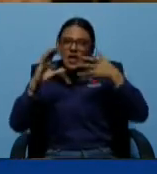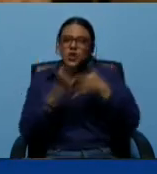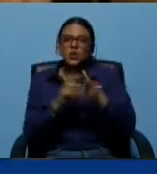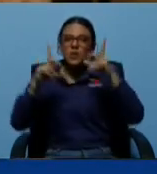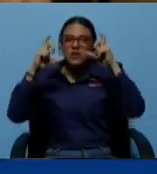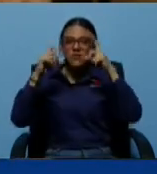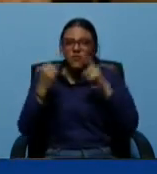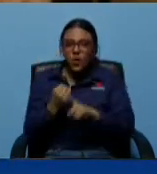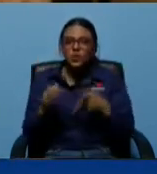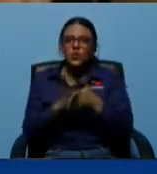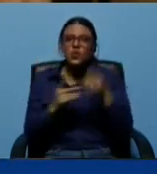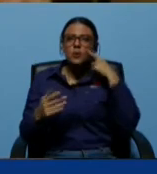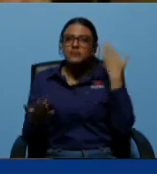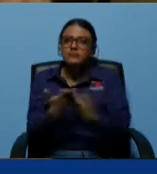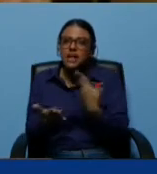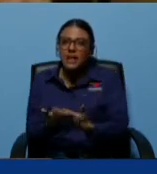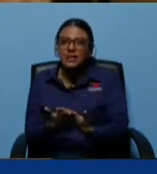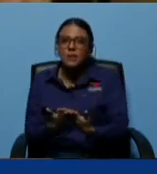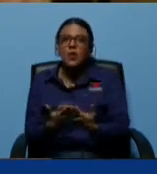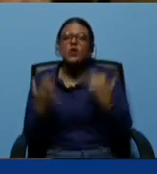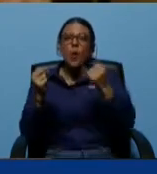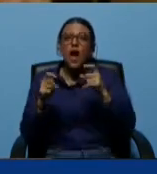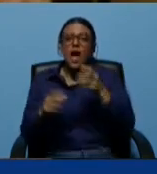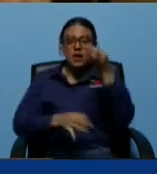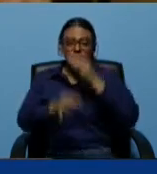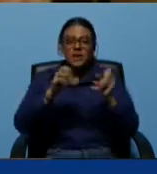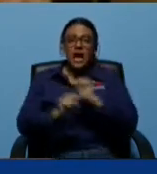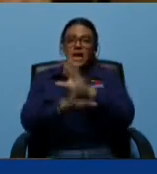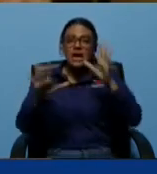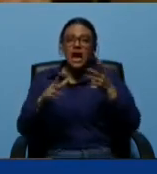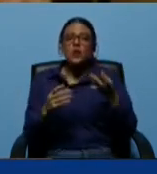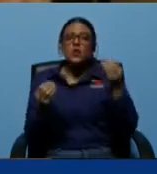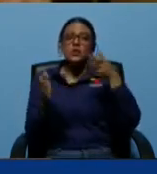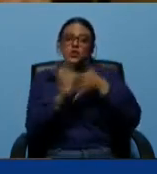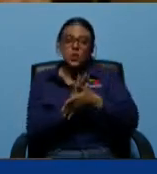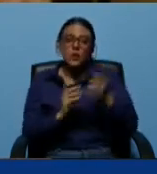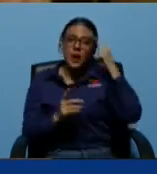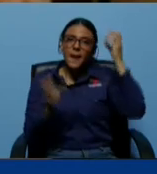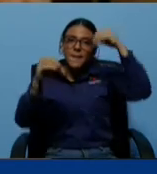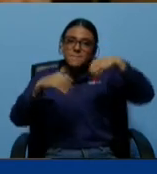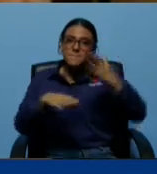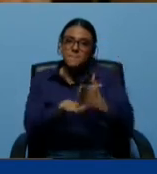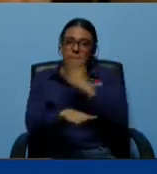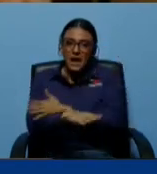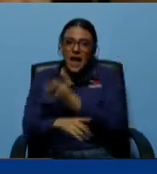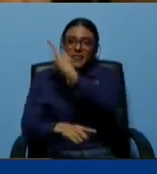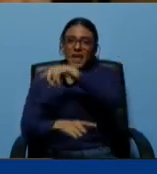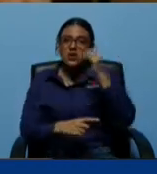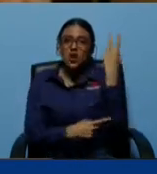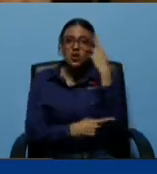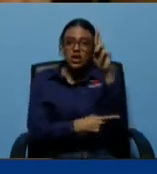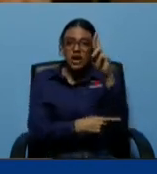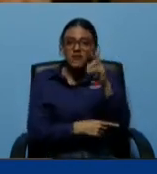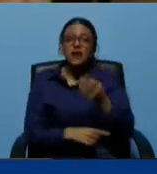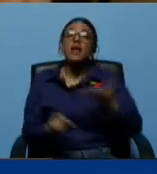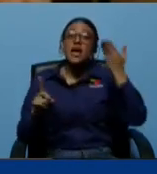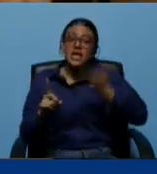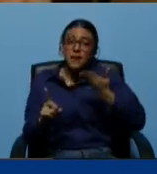testimonio, nos habla claramente de este plan que, si usted me permite, es urgente, es